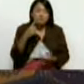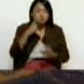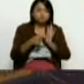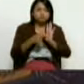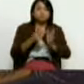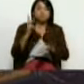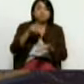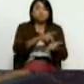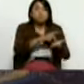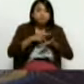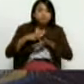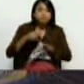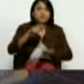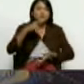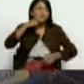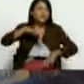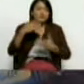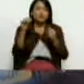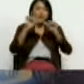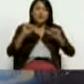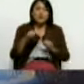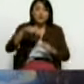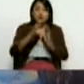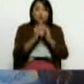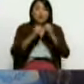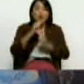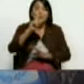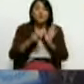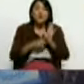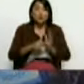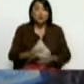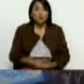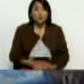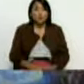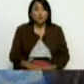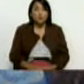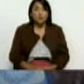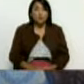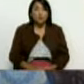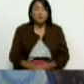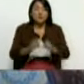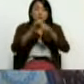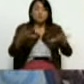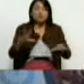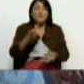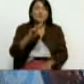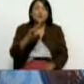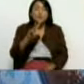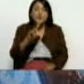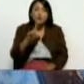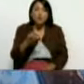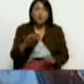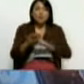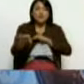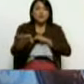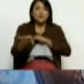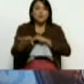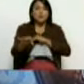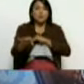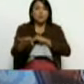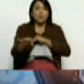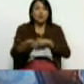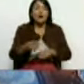extraordinaria de artistas de todo nuestro estado anzuate y este festival tendrá presencia en los 21 municipios hay una participación también muy especial